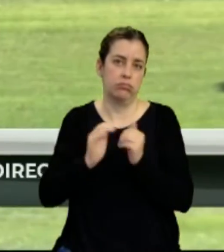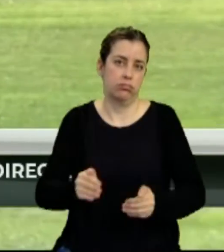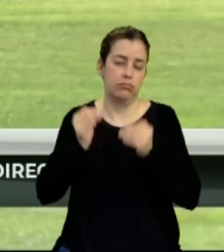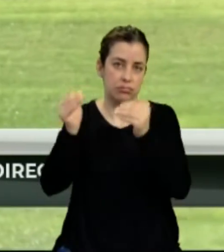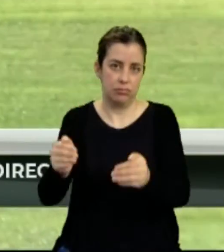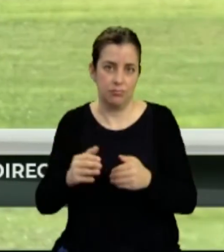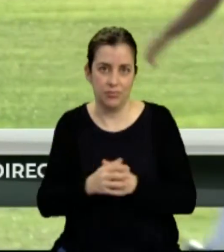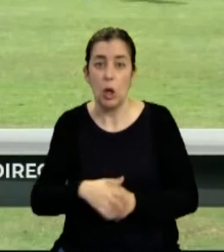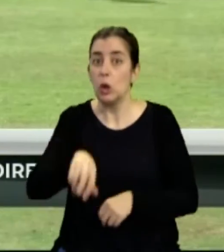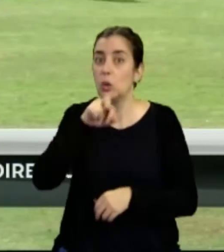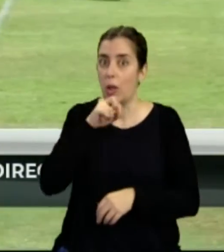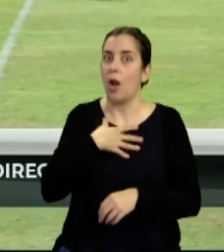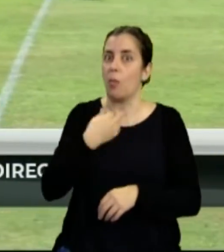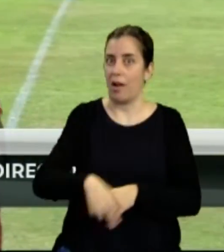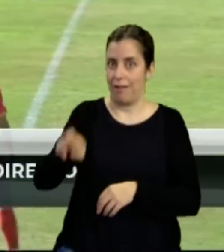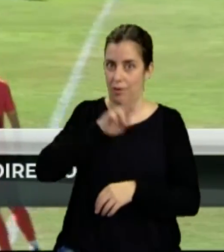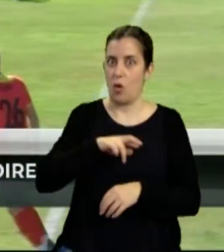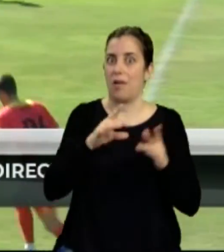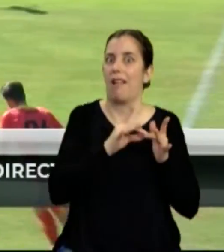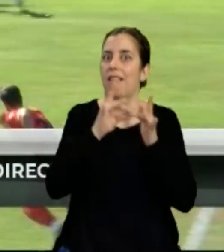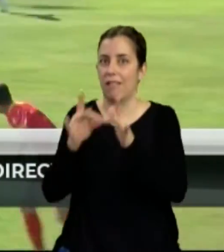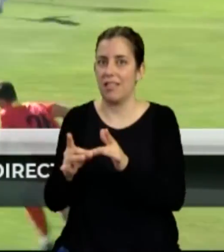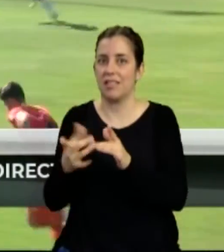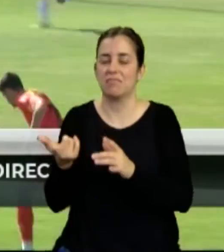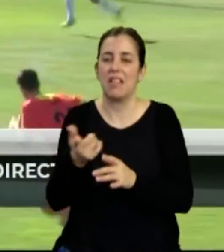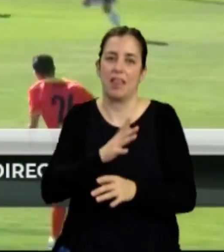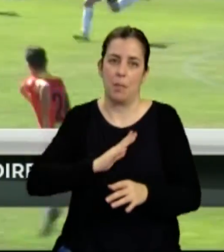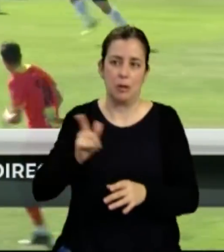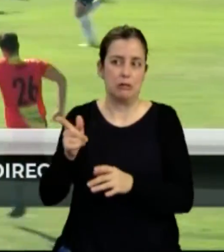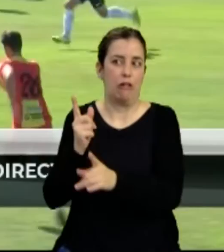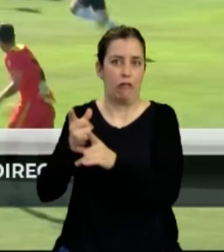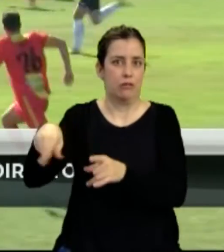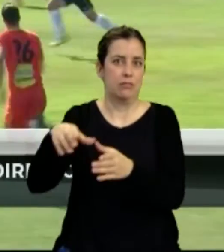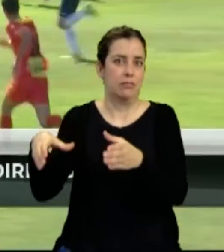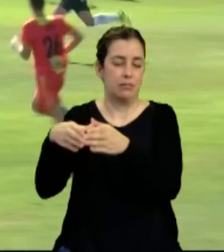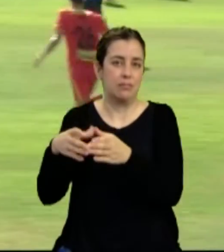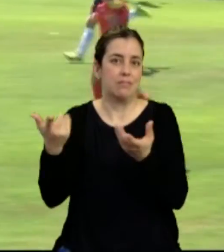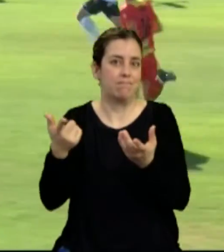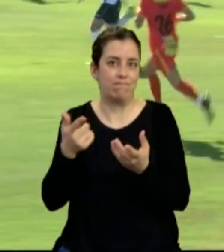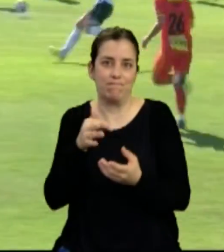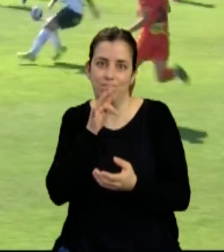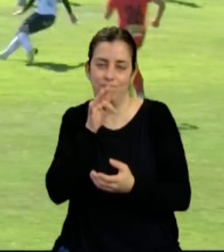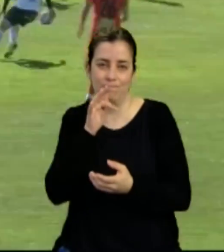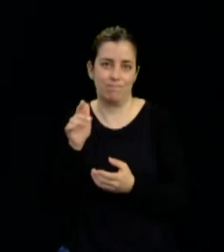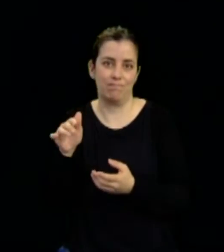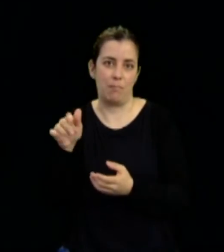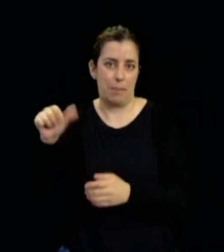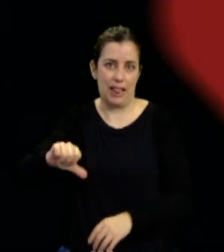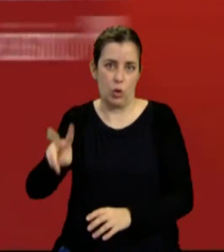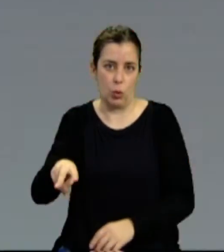liderato del subgrupo si gana. De momento, no conoce la derrota a su rival. Al contrario, no sabe lo que es ganar de momento.